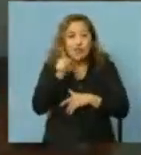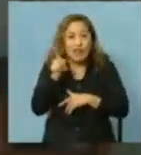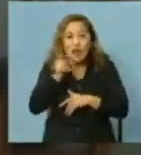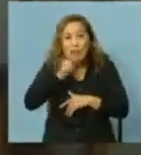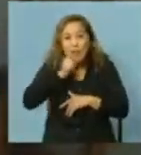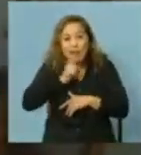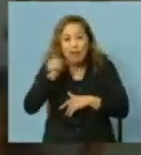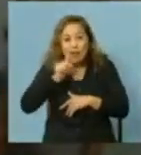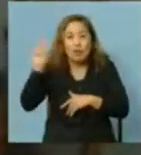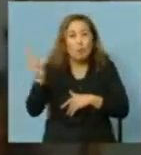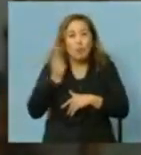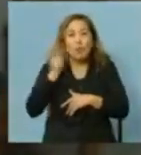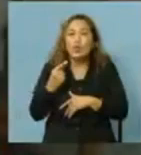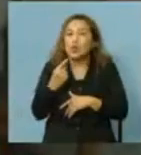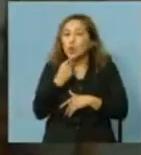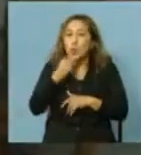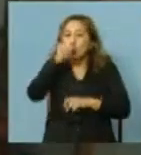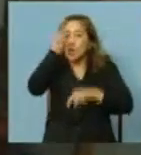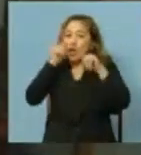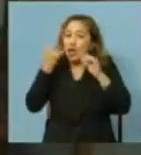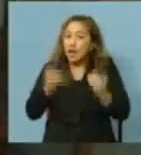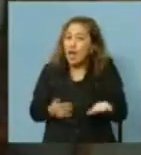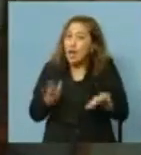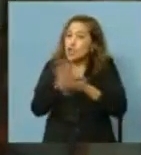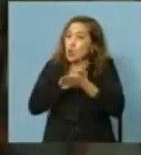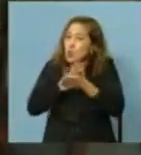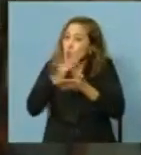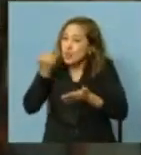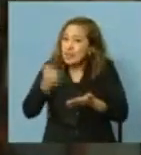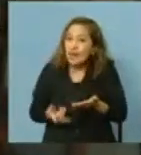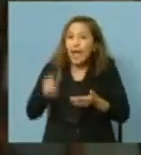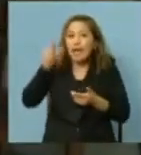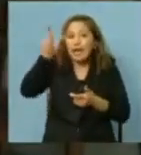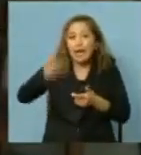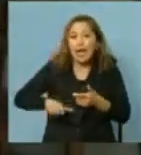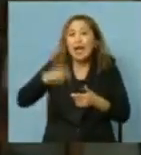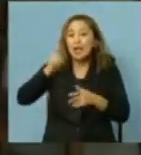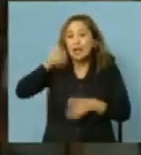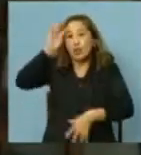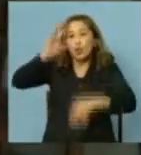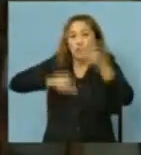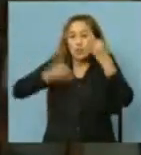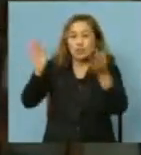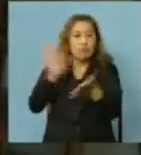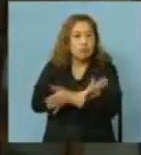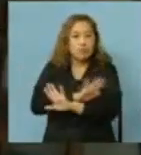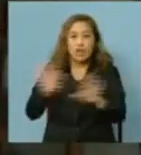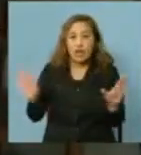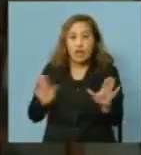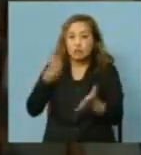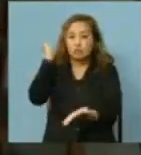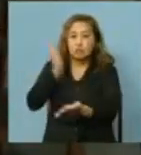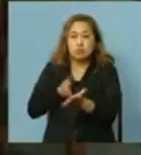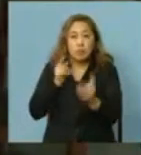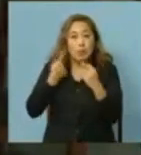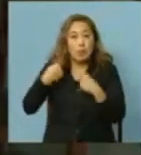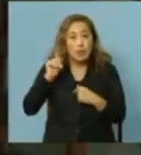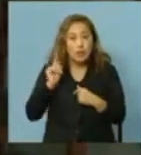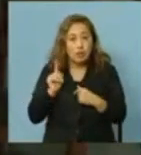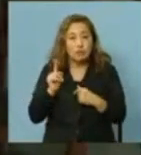Zambrano, donde todavía hay dudas en la resolución, a pesar de que ya hubo hasta un fallo de la justicia. Pero en este